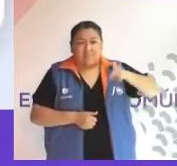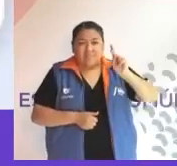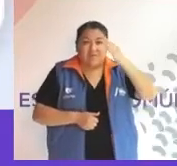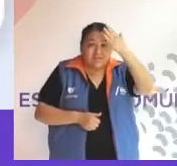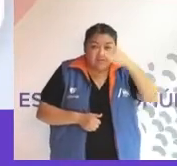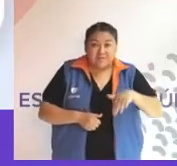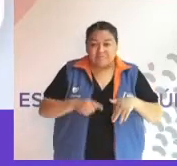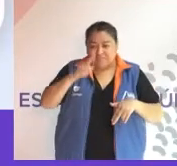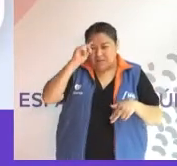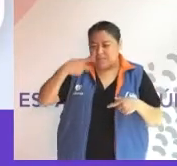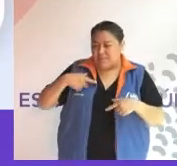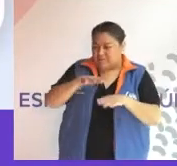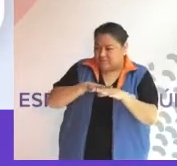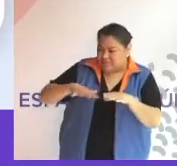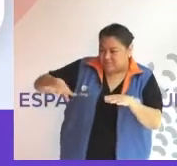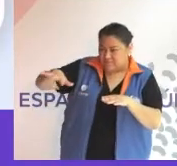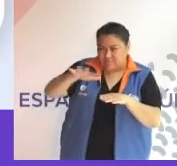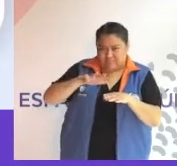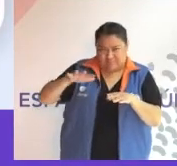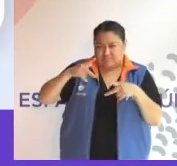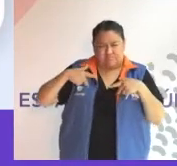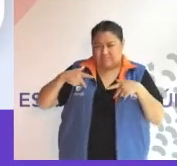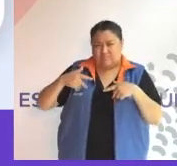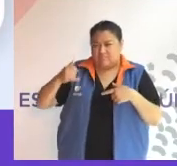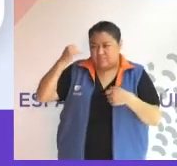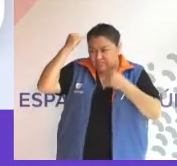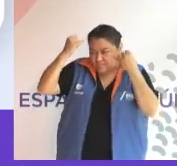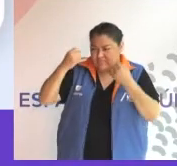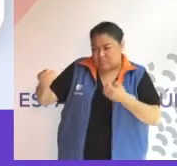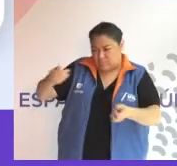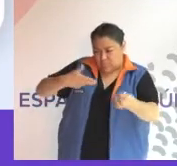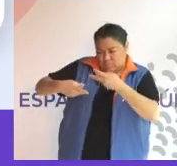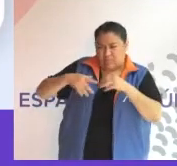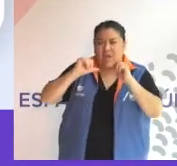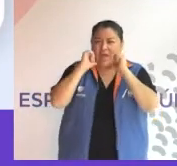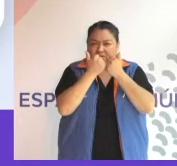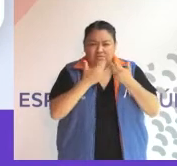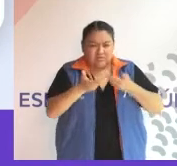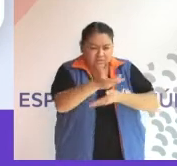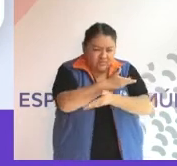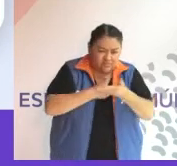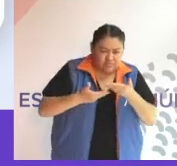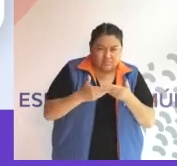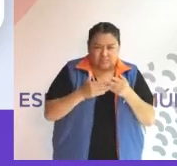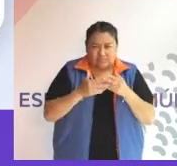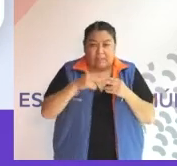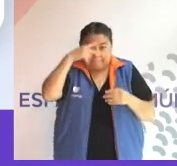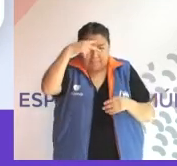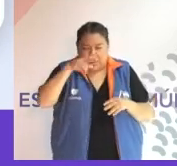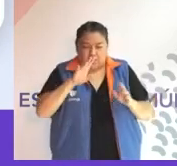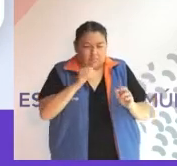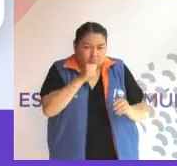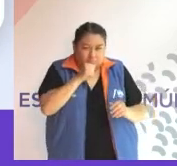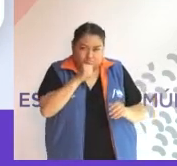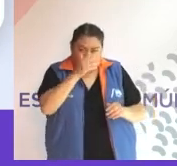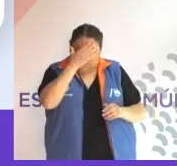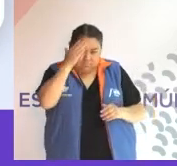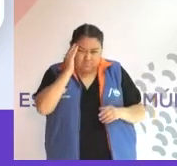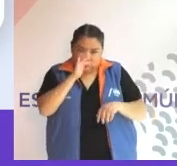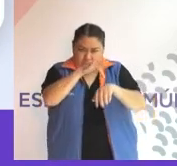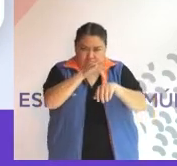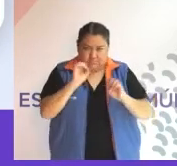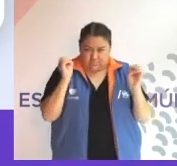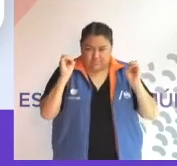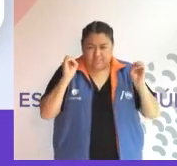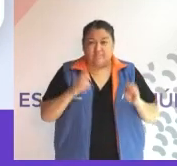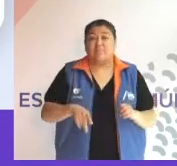de participación de la ciudadanía y de las organizaciones, no sé cómo esté. Digamos, aquí